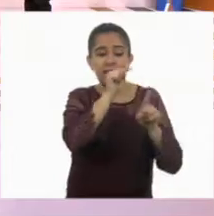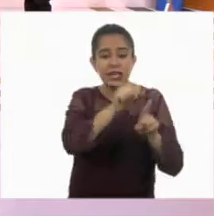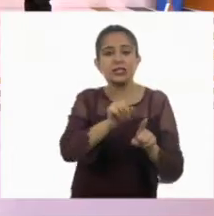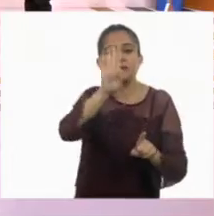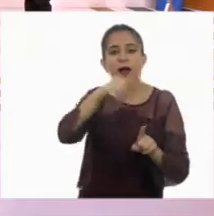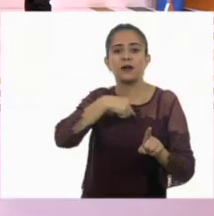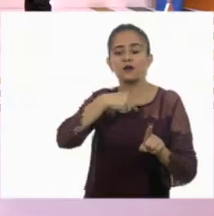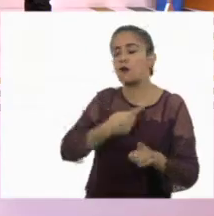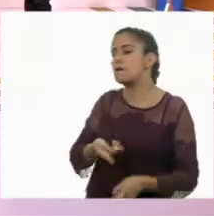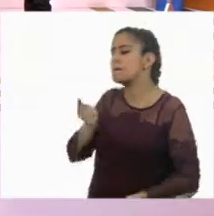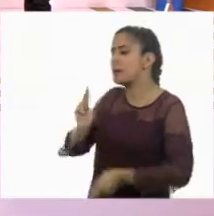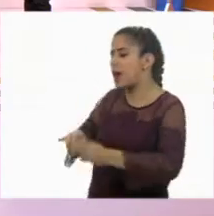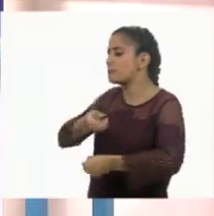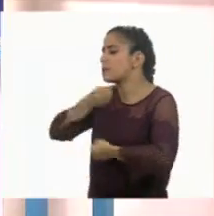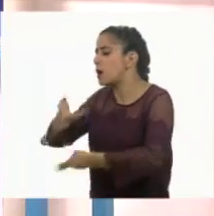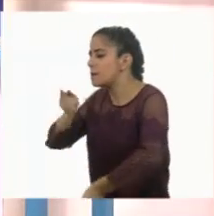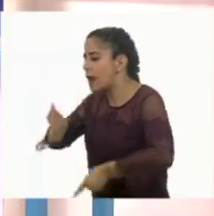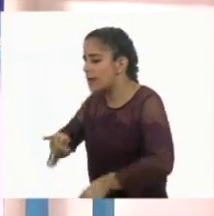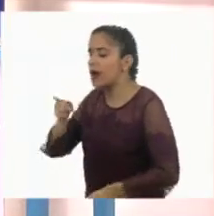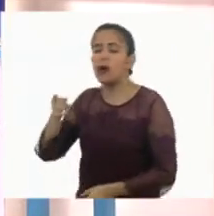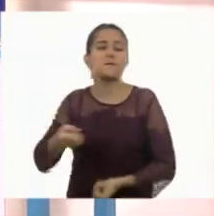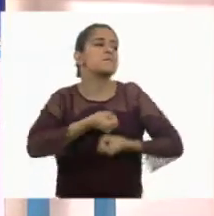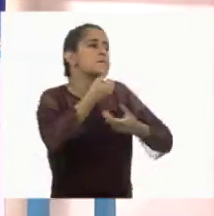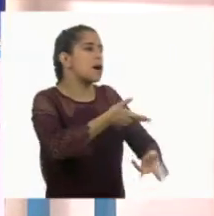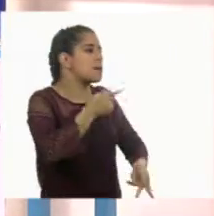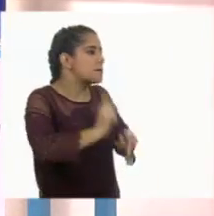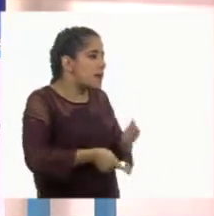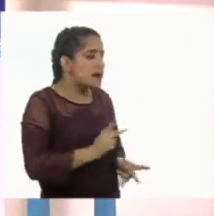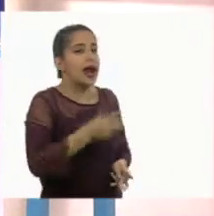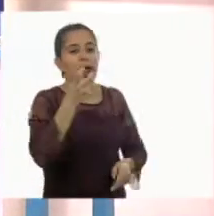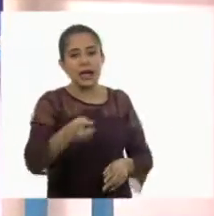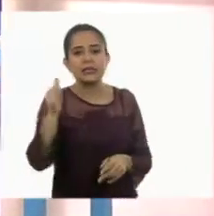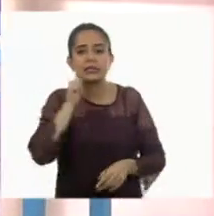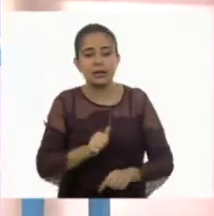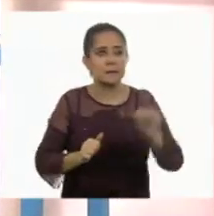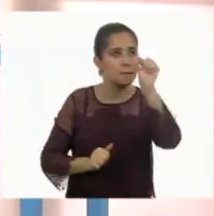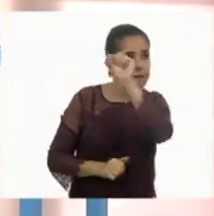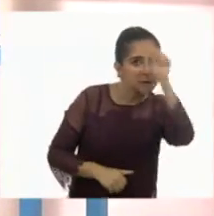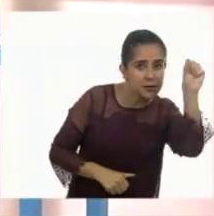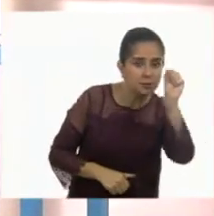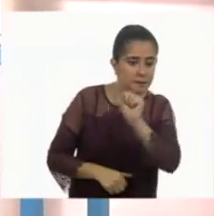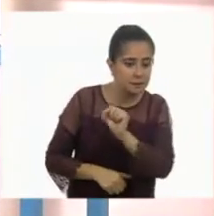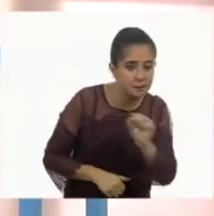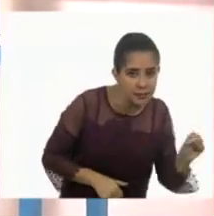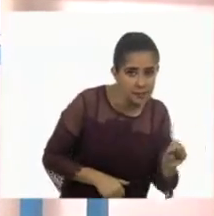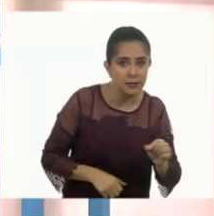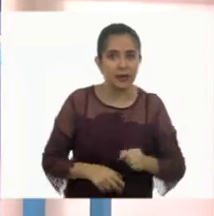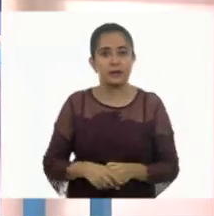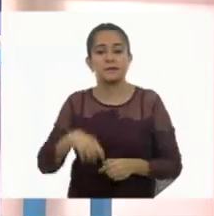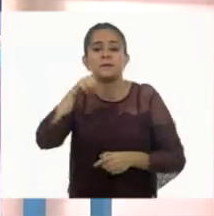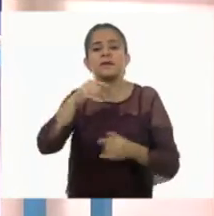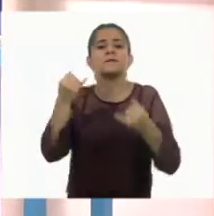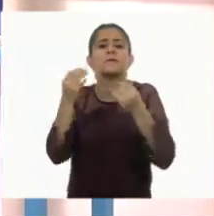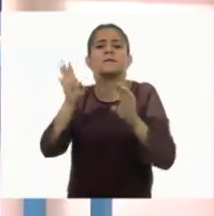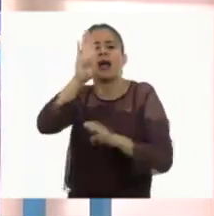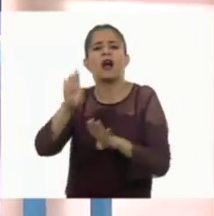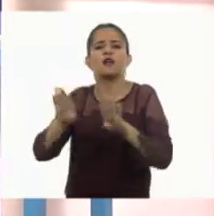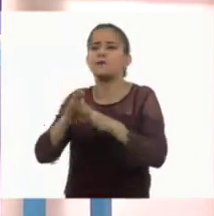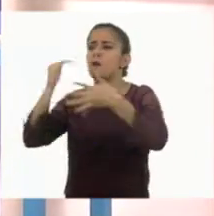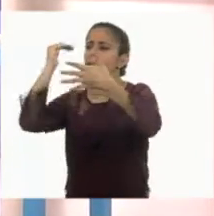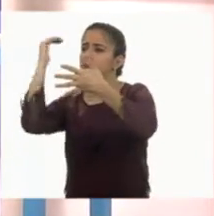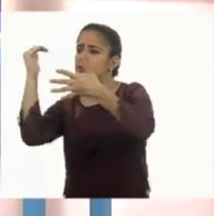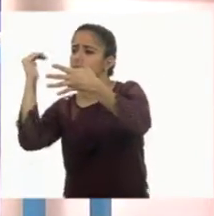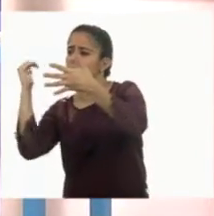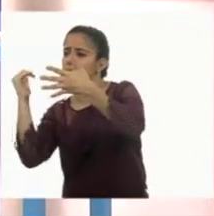como por ejemplo, los que utilizamos en el reglamento de la biblioteca, o en las recetas de cocina, esos son